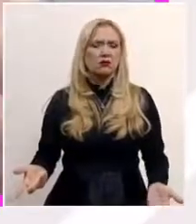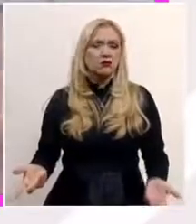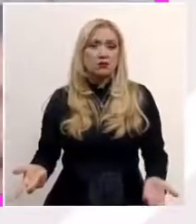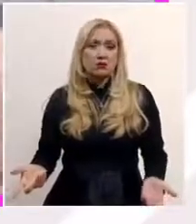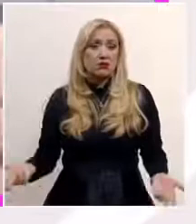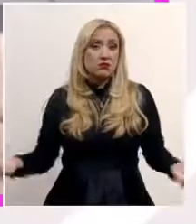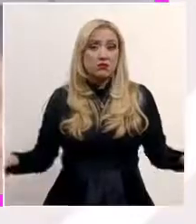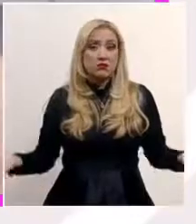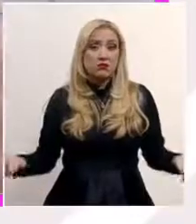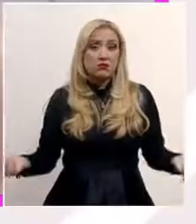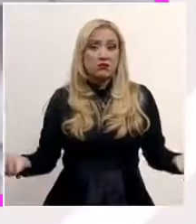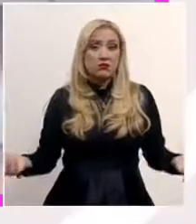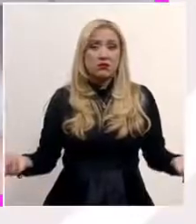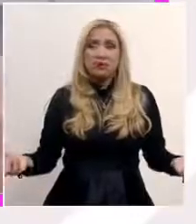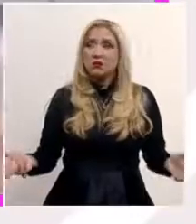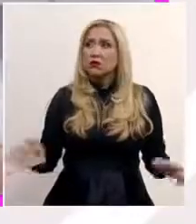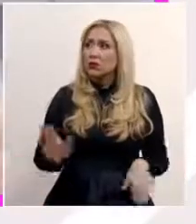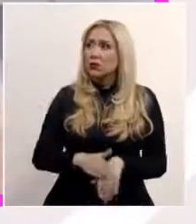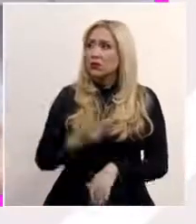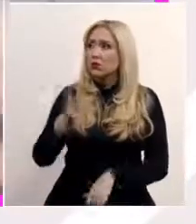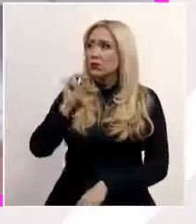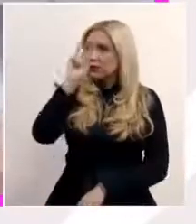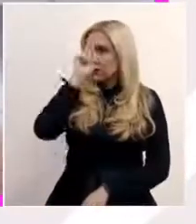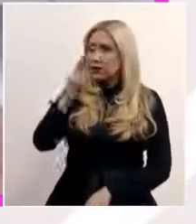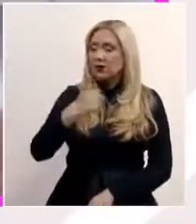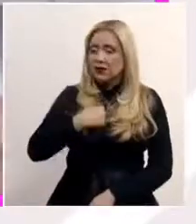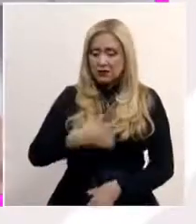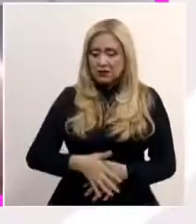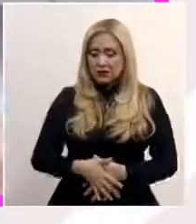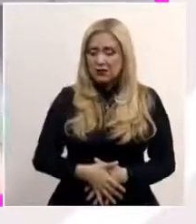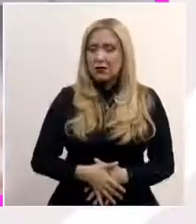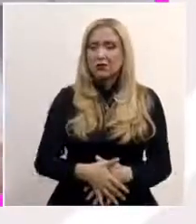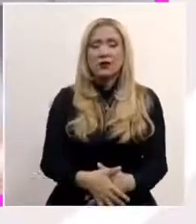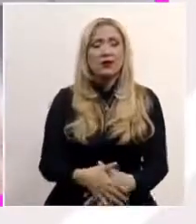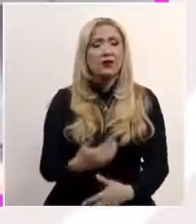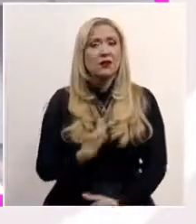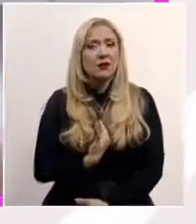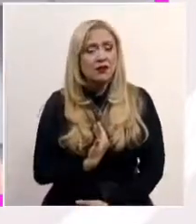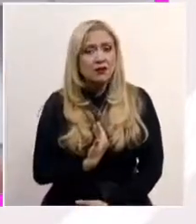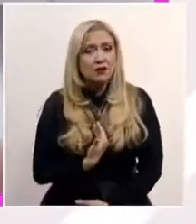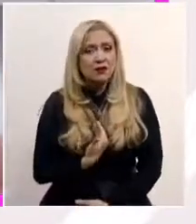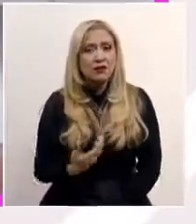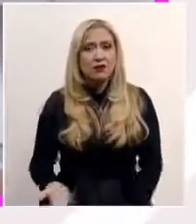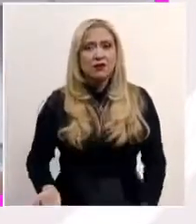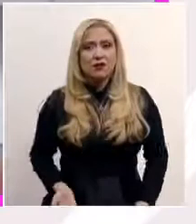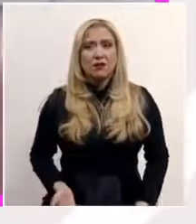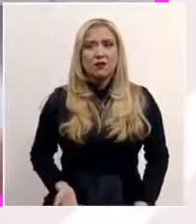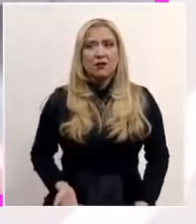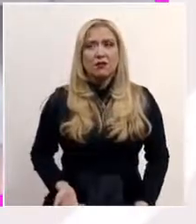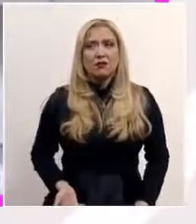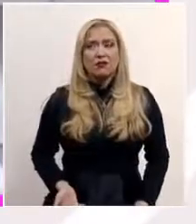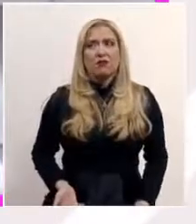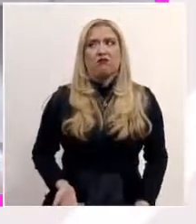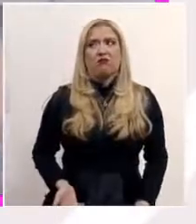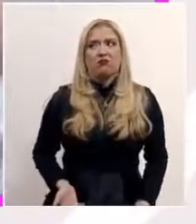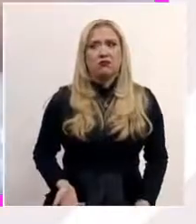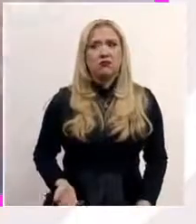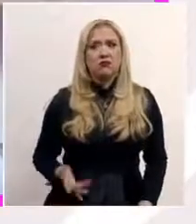deja de contemplar las necesidades que puede tener una mujer embarazada, pero no solo eso, ¿no? Sino que